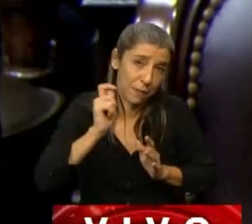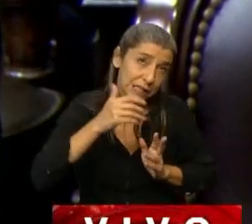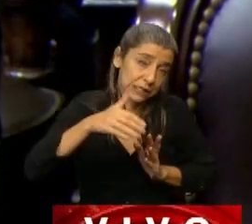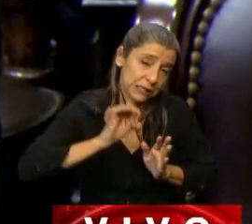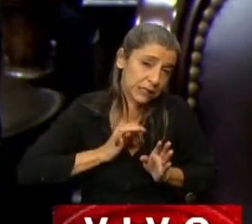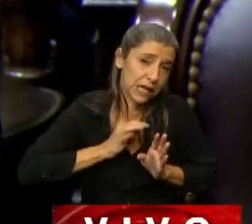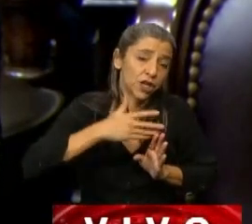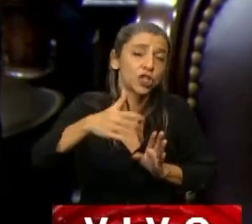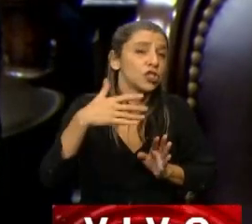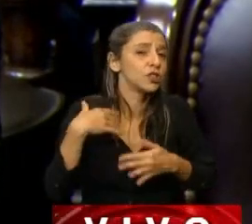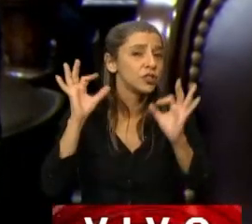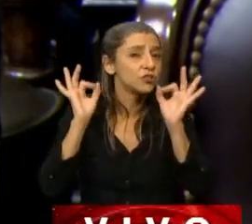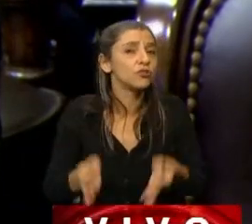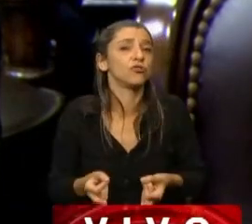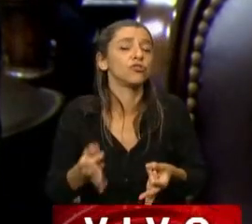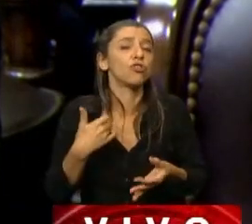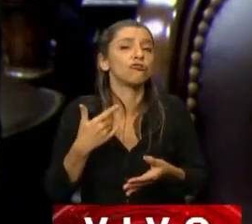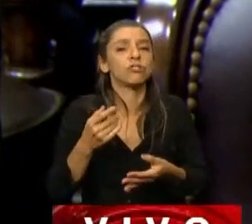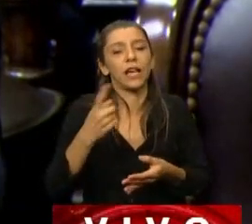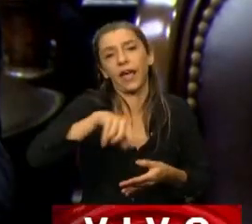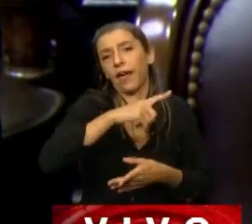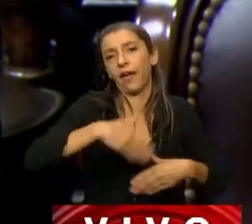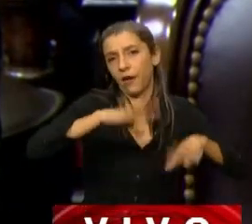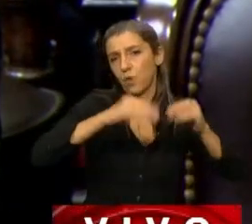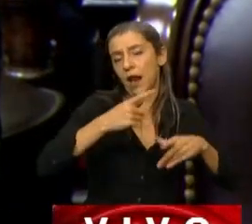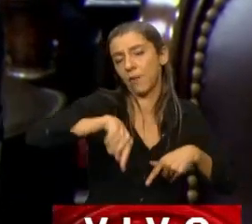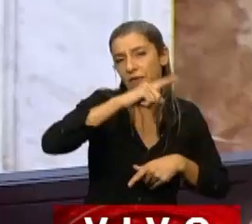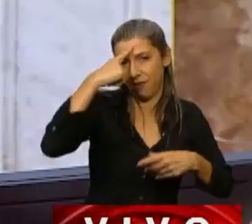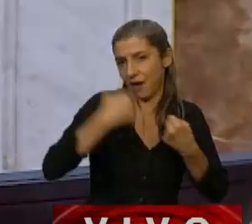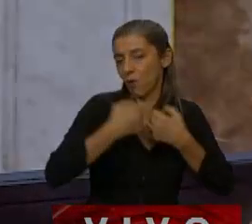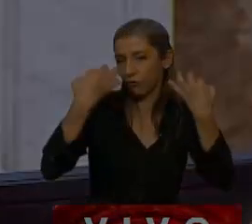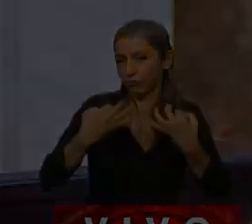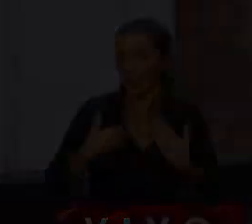haber absoluta unanimidad. Muchas gracias. Gracias, diputado Hagman.